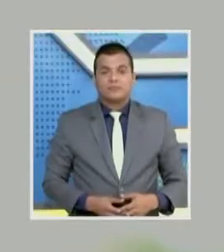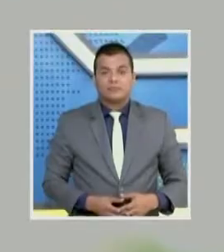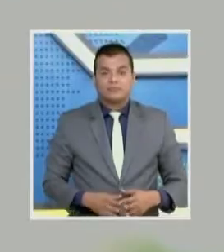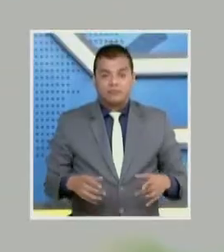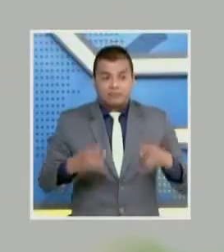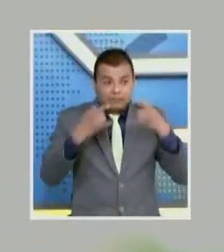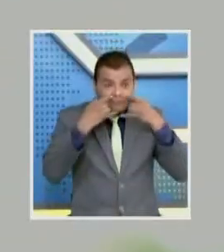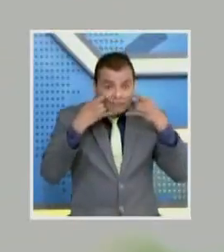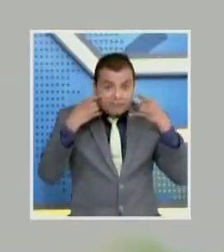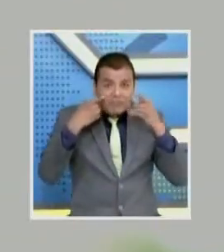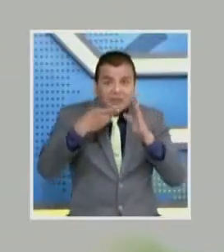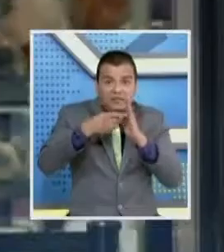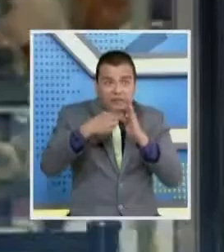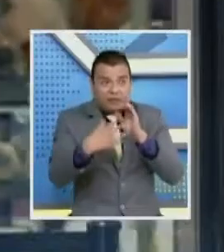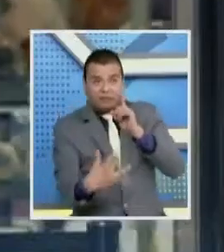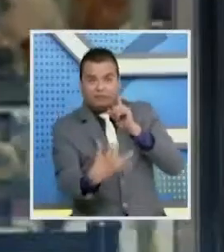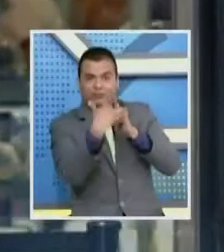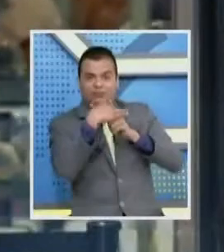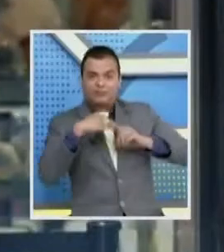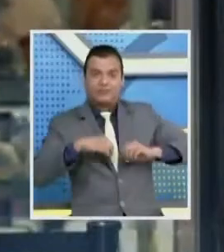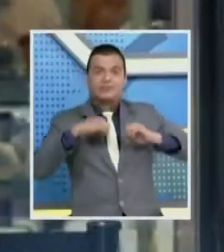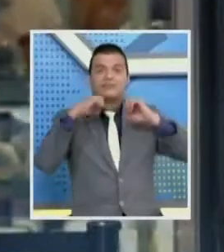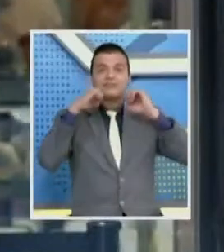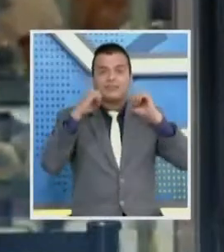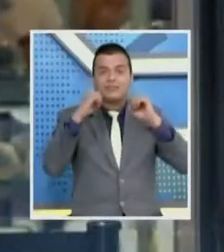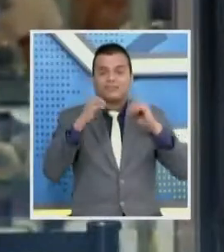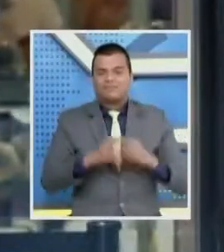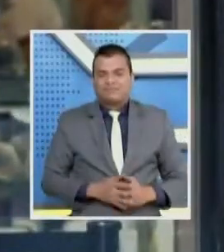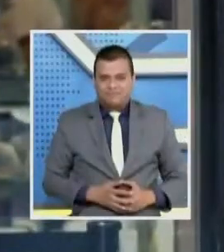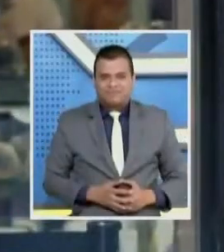En boca tapada no entran virus.